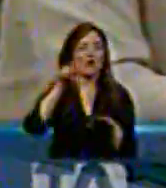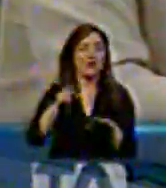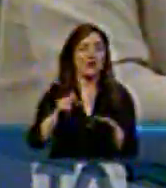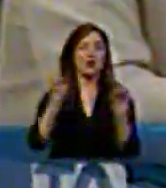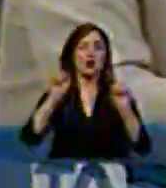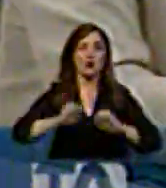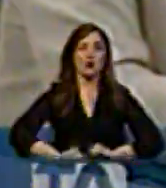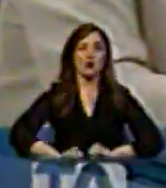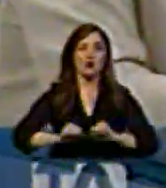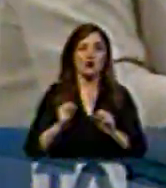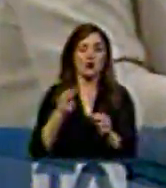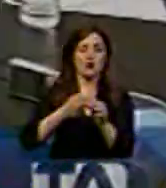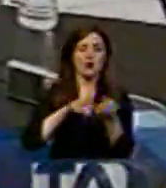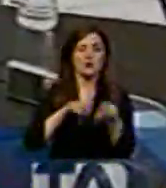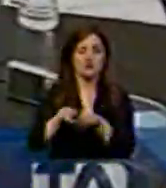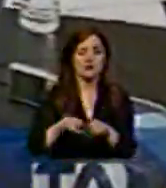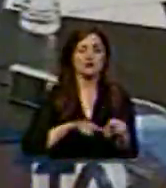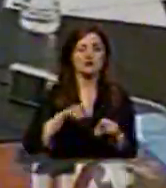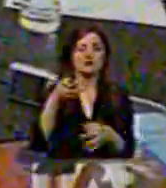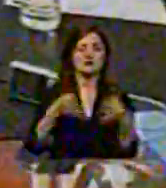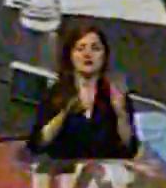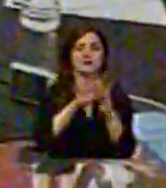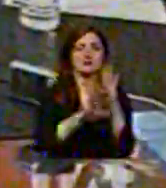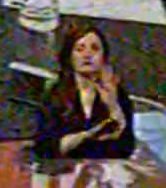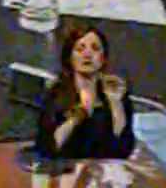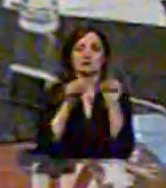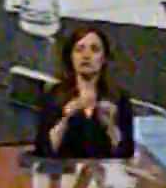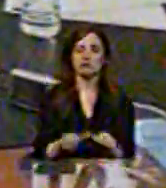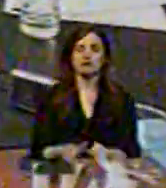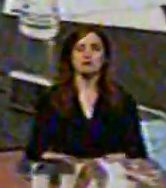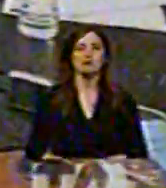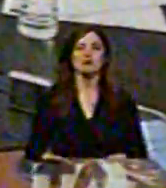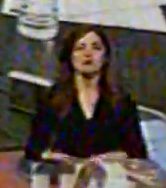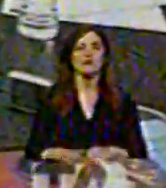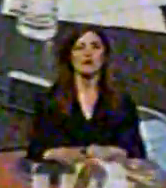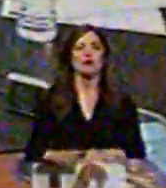opción de postularse a la Corte Constitucional Permanente. Dayana Monroy, 24 horas.